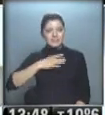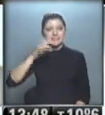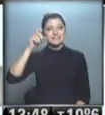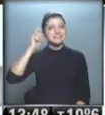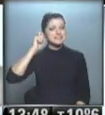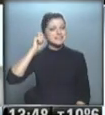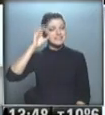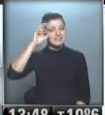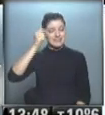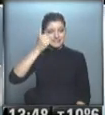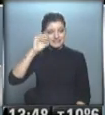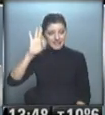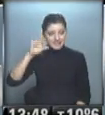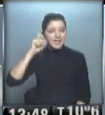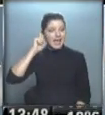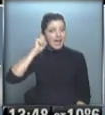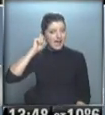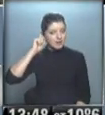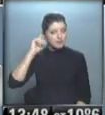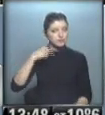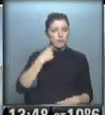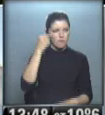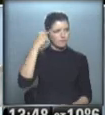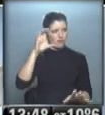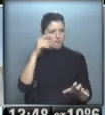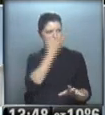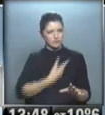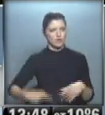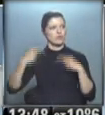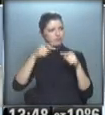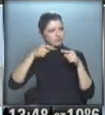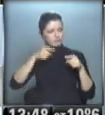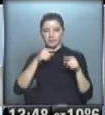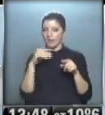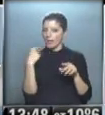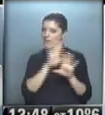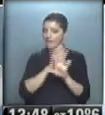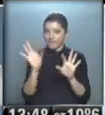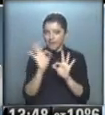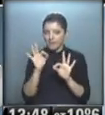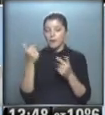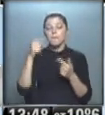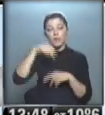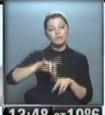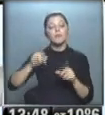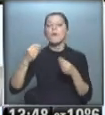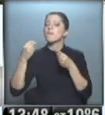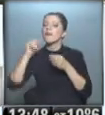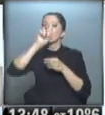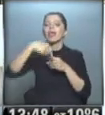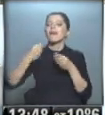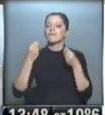vida un presidente que haya sido tan atacado pero también y eso se debe creo